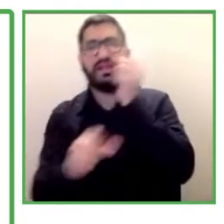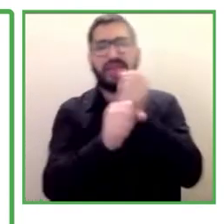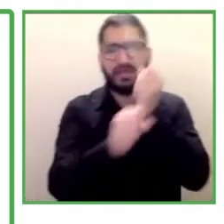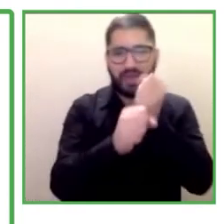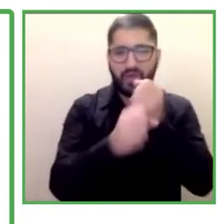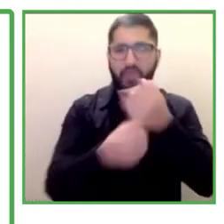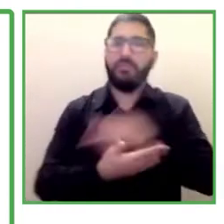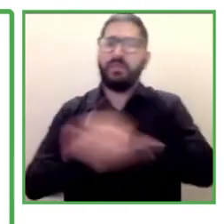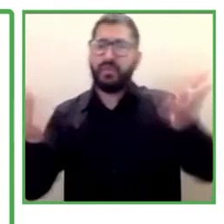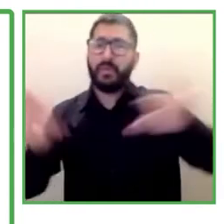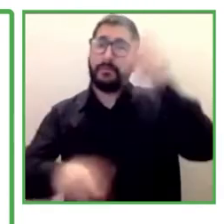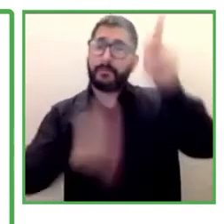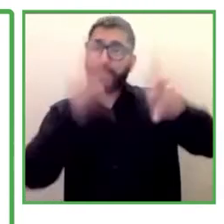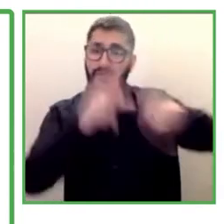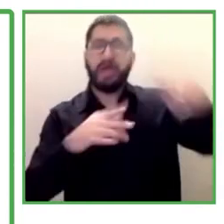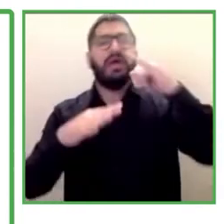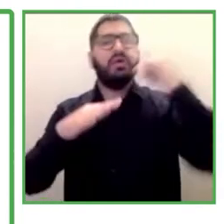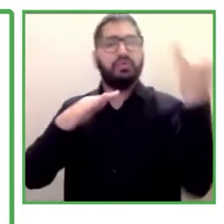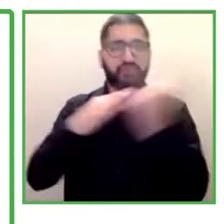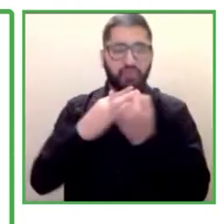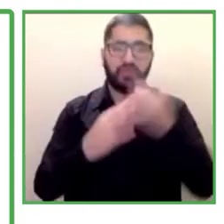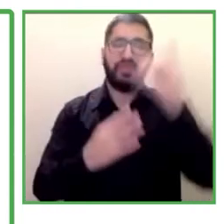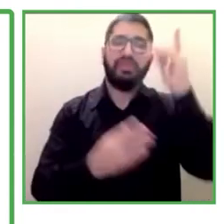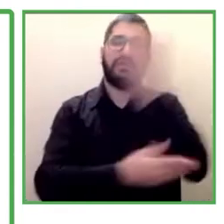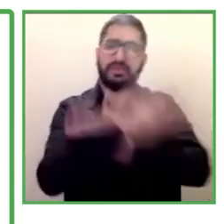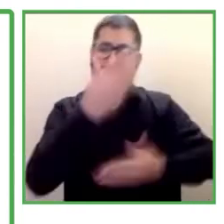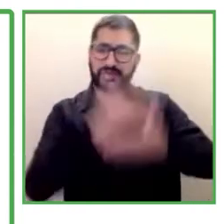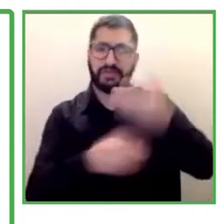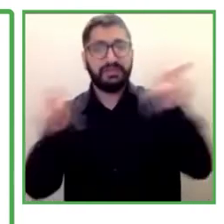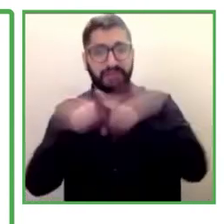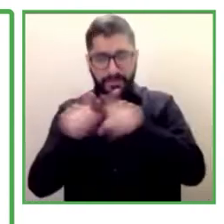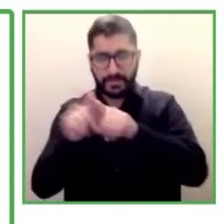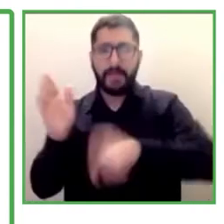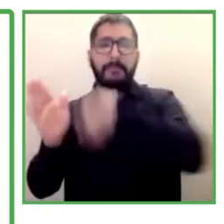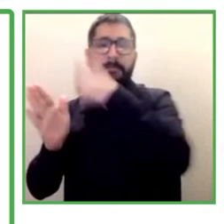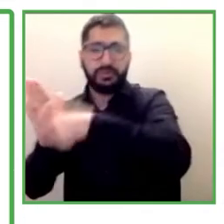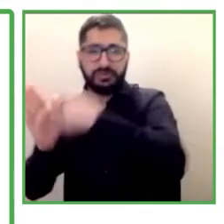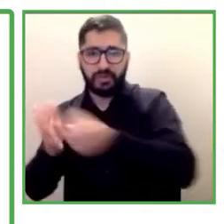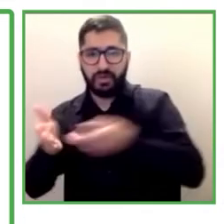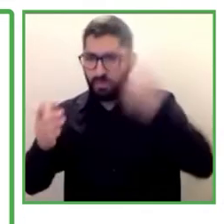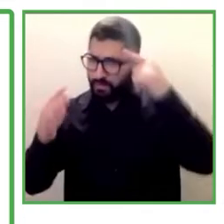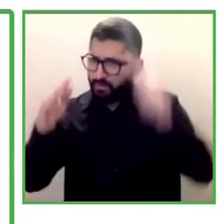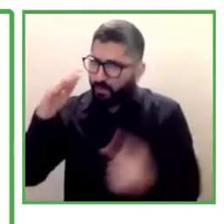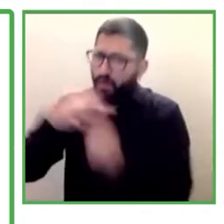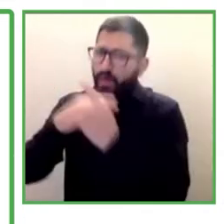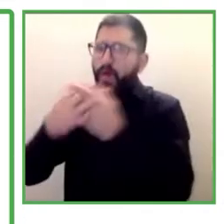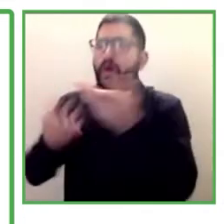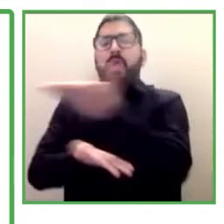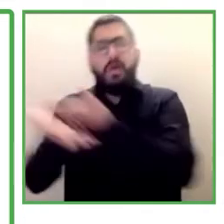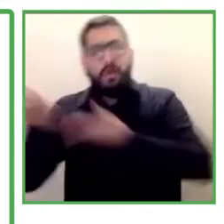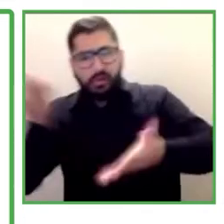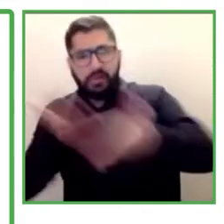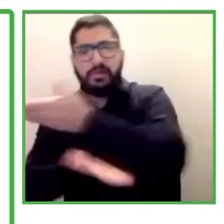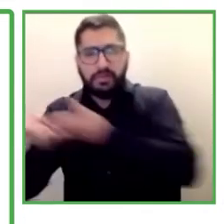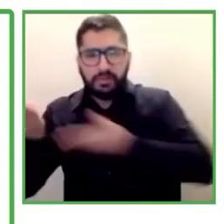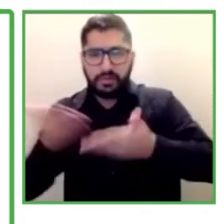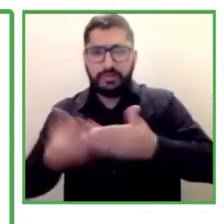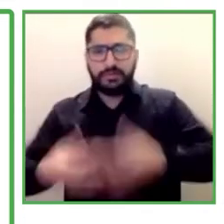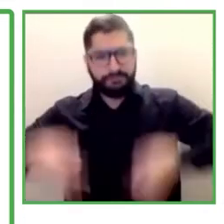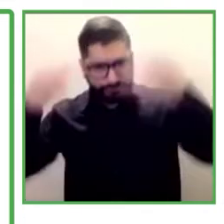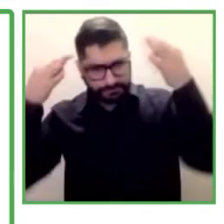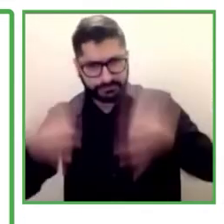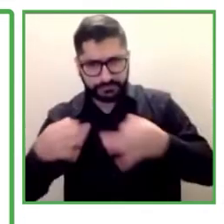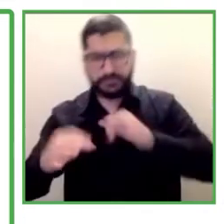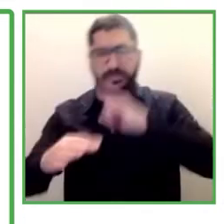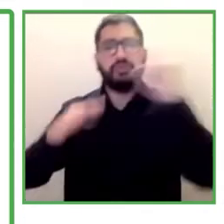Este proyecto nace de la colaboración de Plena Inclusión con el Ministerio de Política Territorial